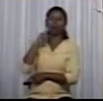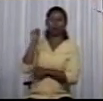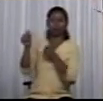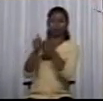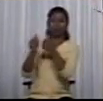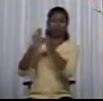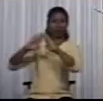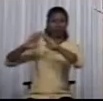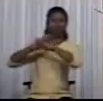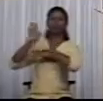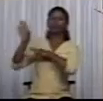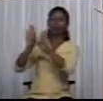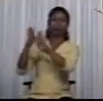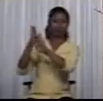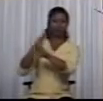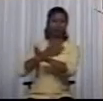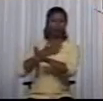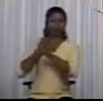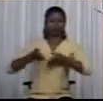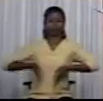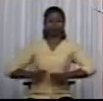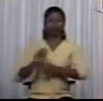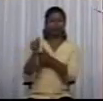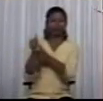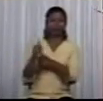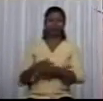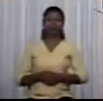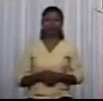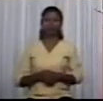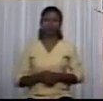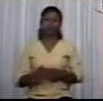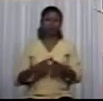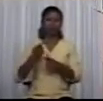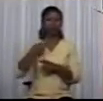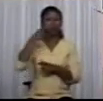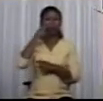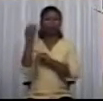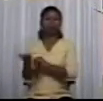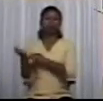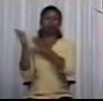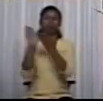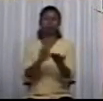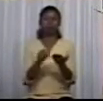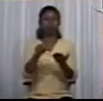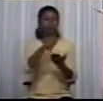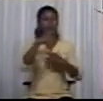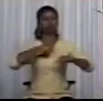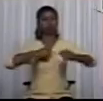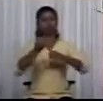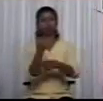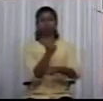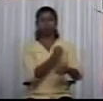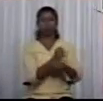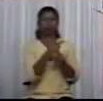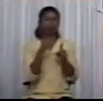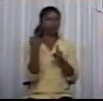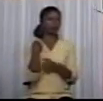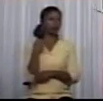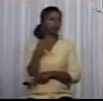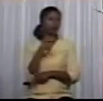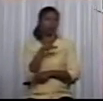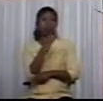de aquí, cerquitita. Aquí, cerquita, sí. Para que vea. Recuerdo. Ahí murió. Entonces se quedó la cuadrilla en capataz. Entonces todos dijeron aquí que la cosa